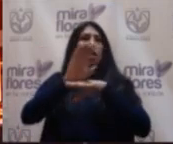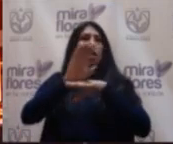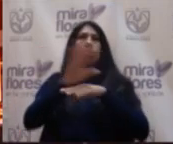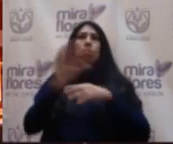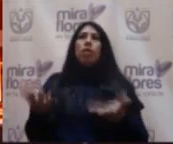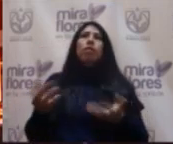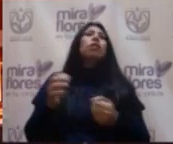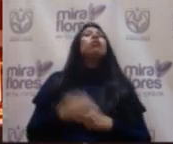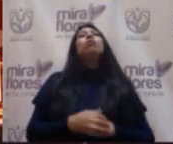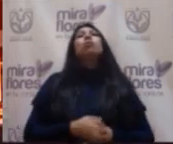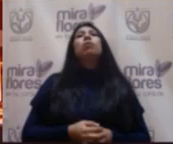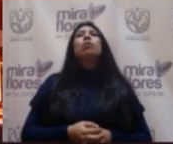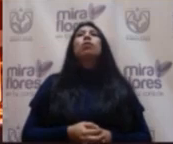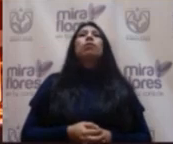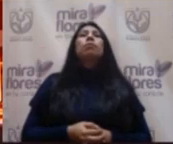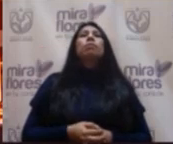fue